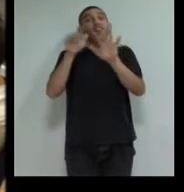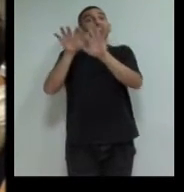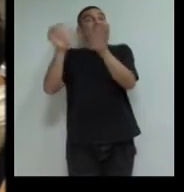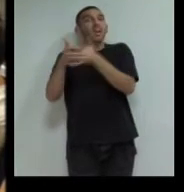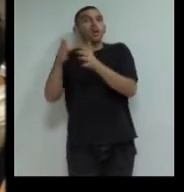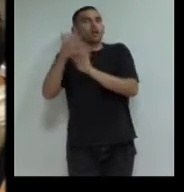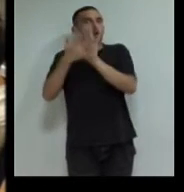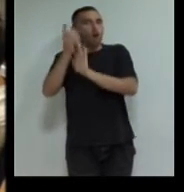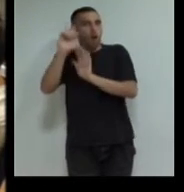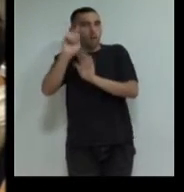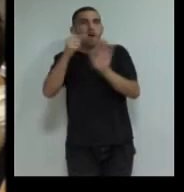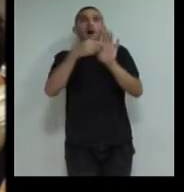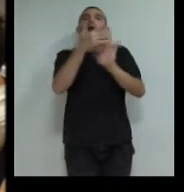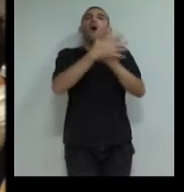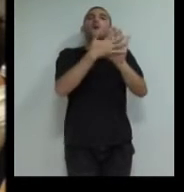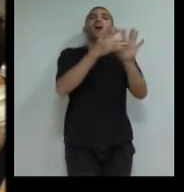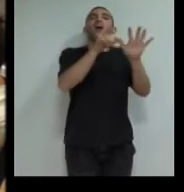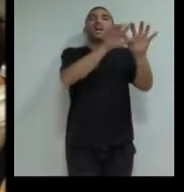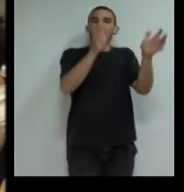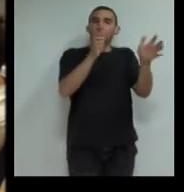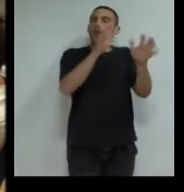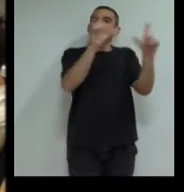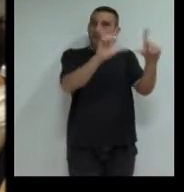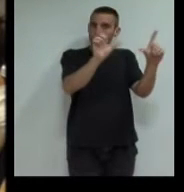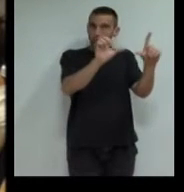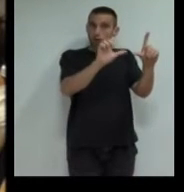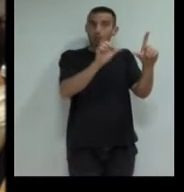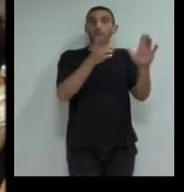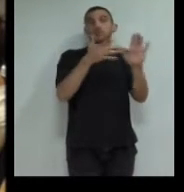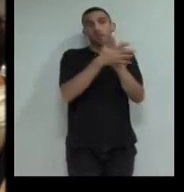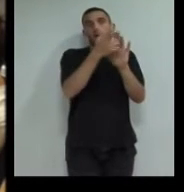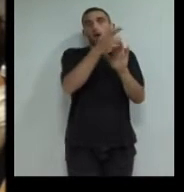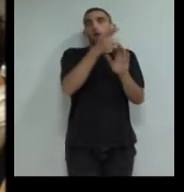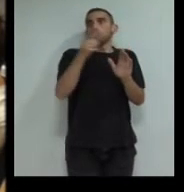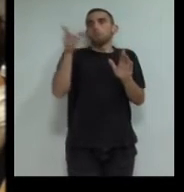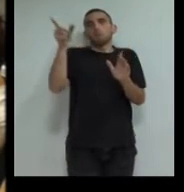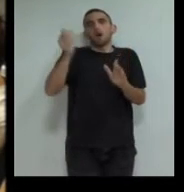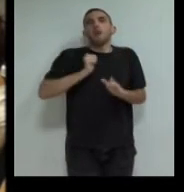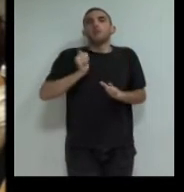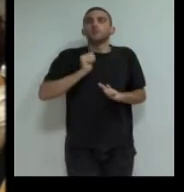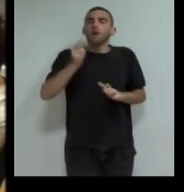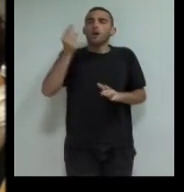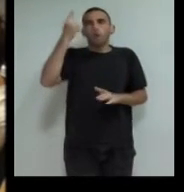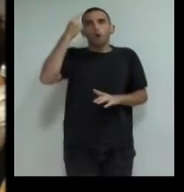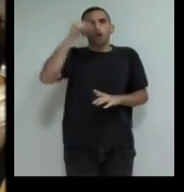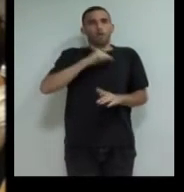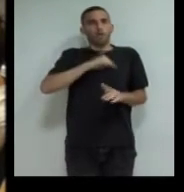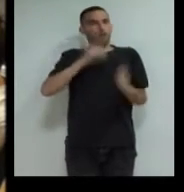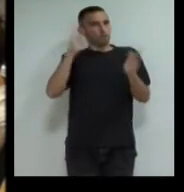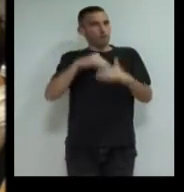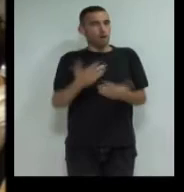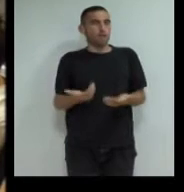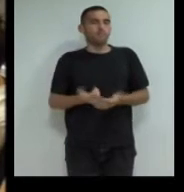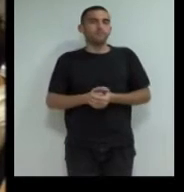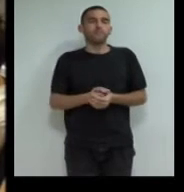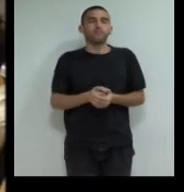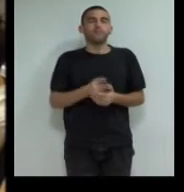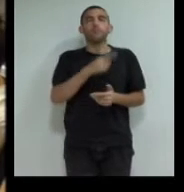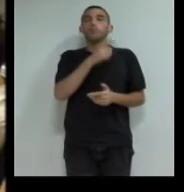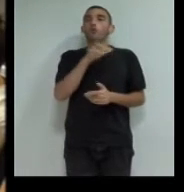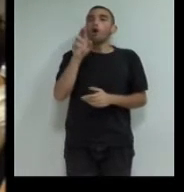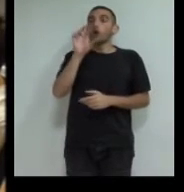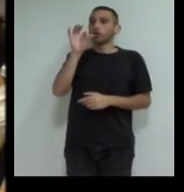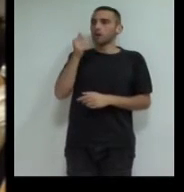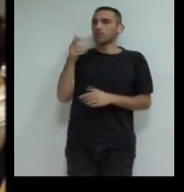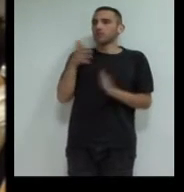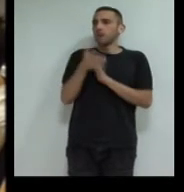el esfuerzo no es tan grande. Pero hay algo de esfuerzo. El esfuerzo que han hecho para subtitular en televisión. Pero eso supone que si ya está